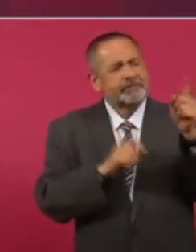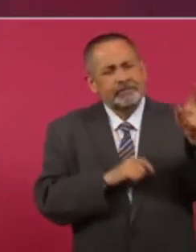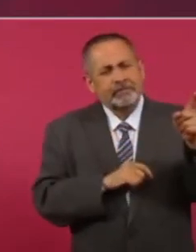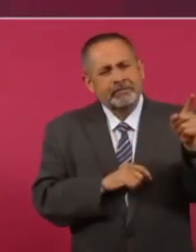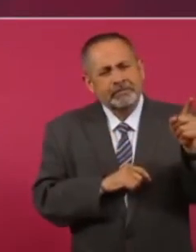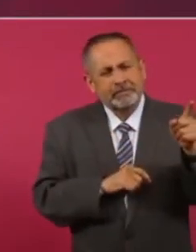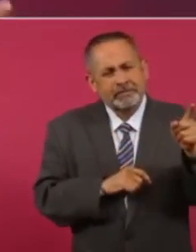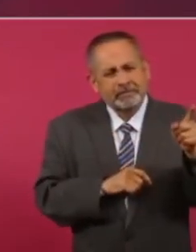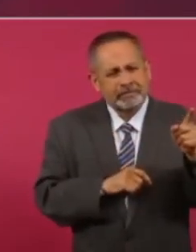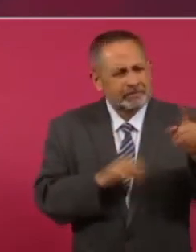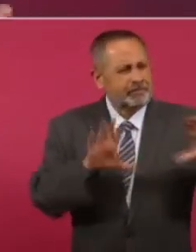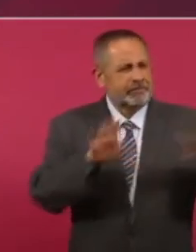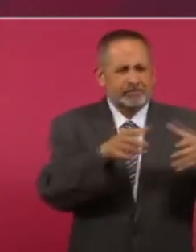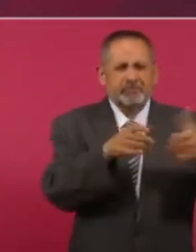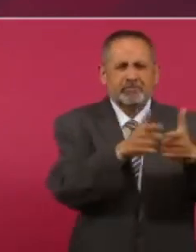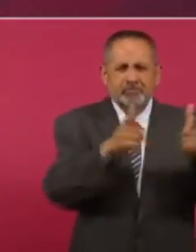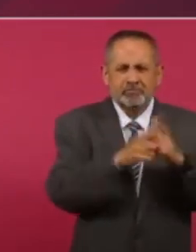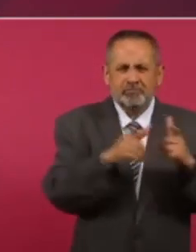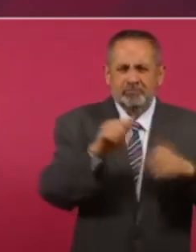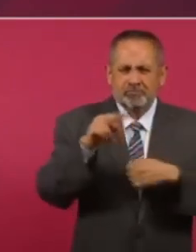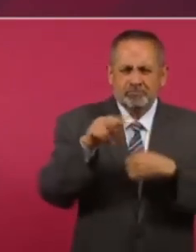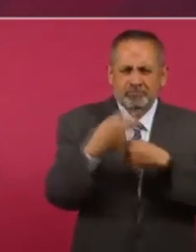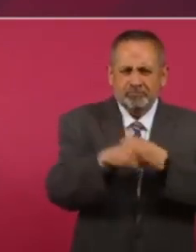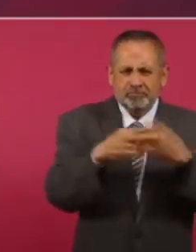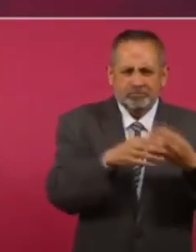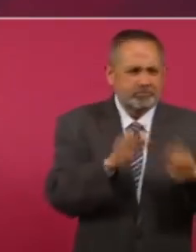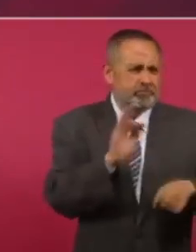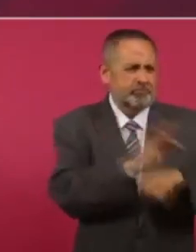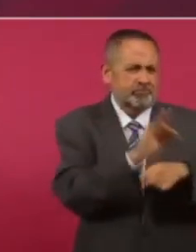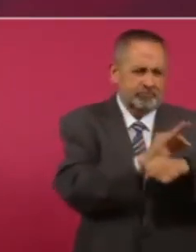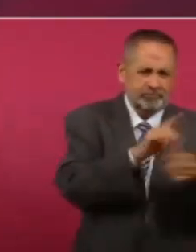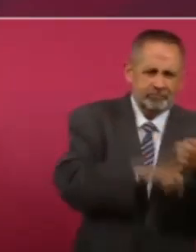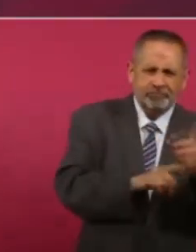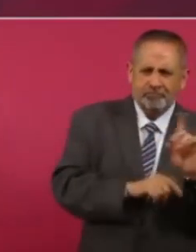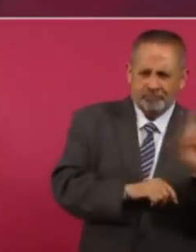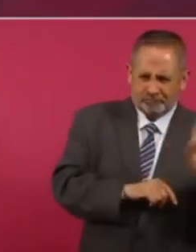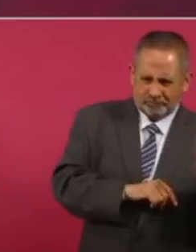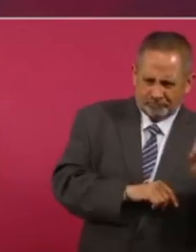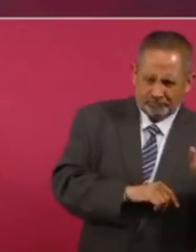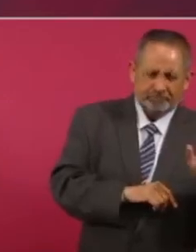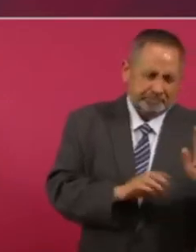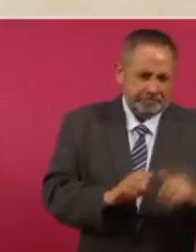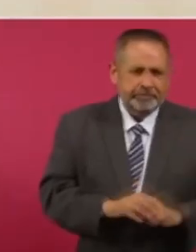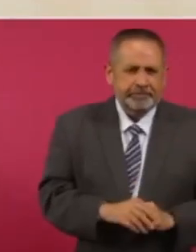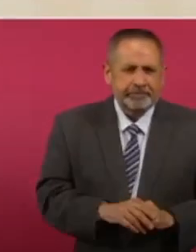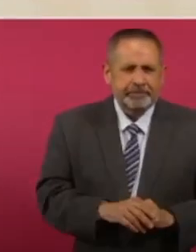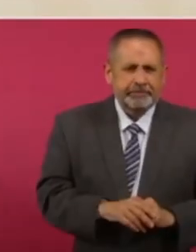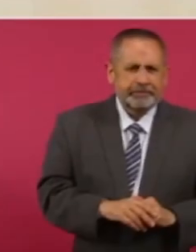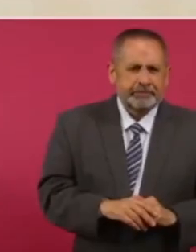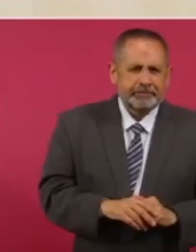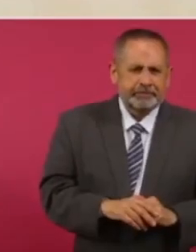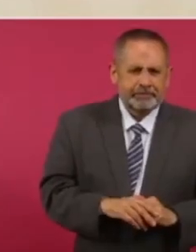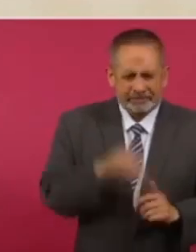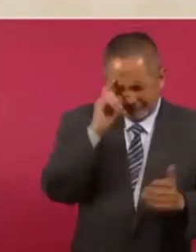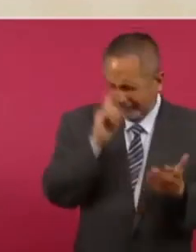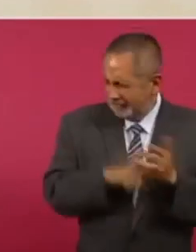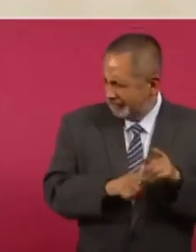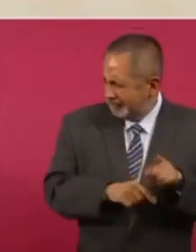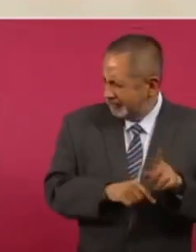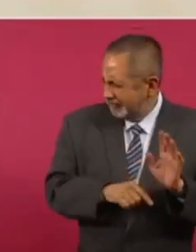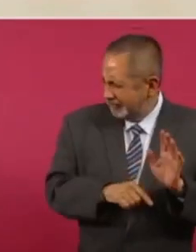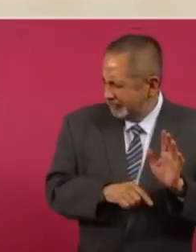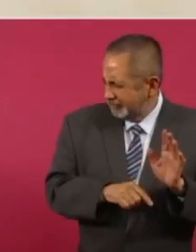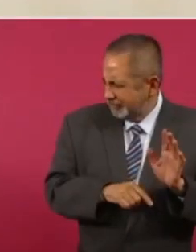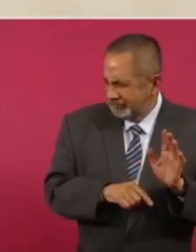simplemente se remitió a señalar que se trata de una estrategia legaloide, para una estrategia de dilación,